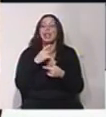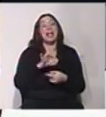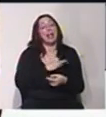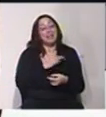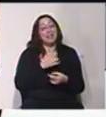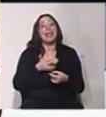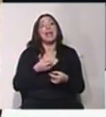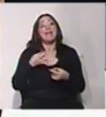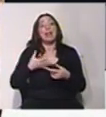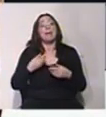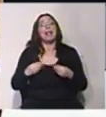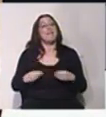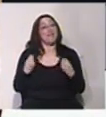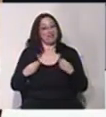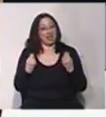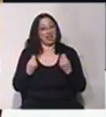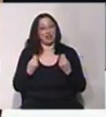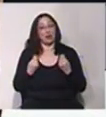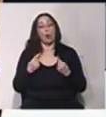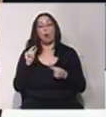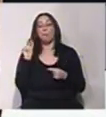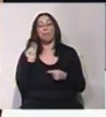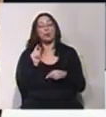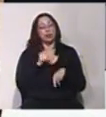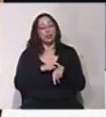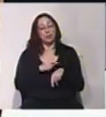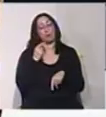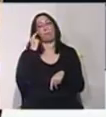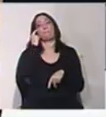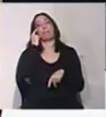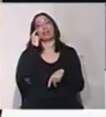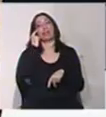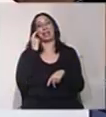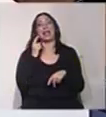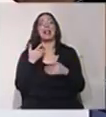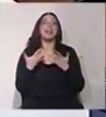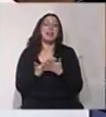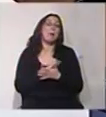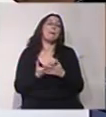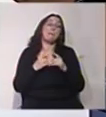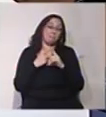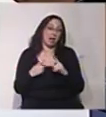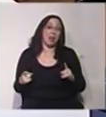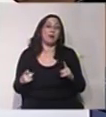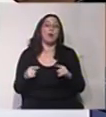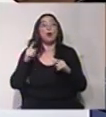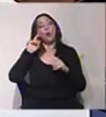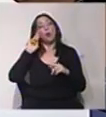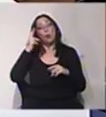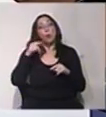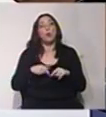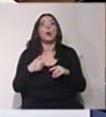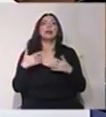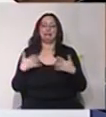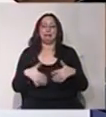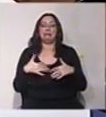la pena ser vivida. Date un minuto de tiempo y pensá, ¿no? El drama es un poco más largo, ¿no? Pero, y en Uruguay a veces nos cuesta hablar